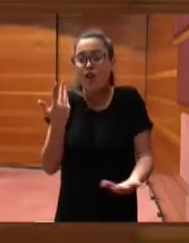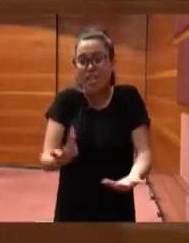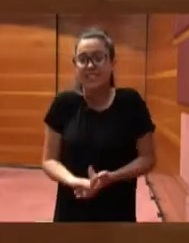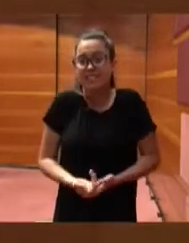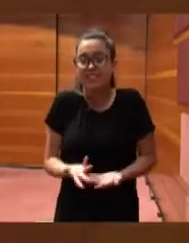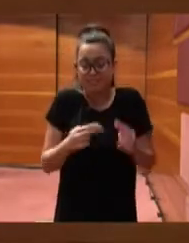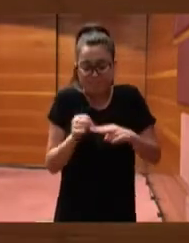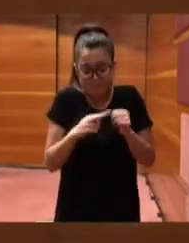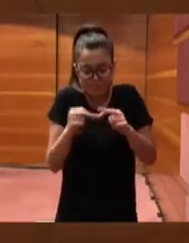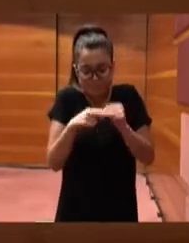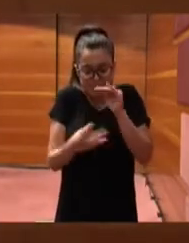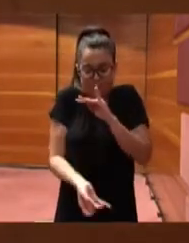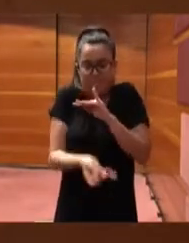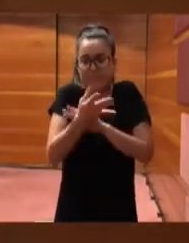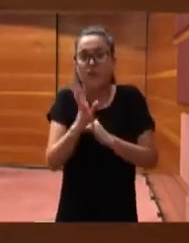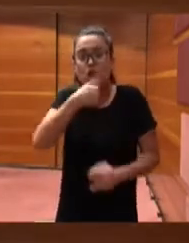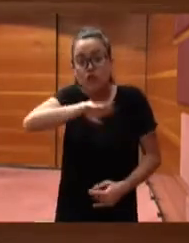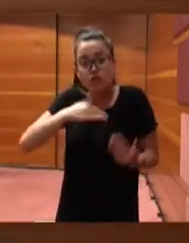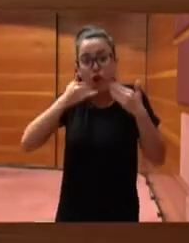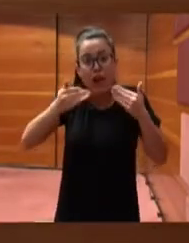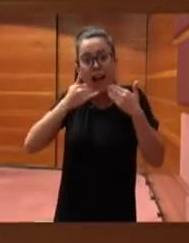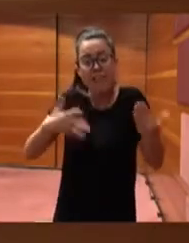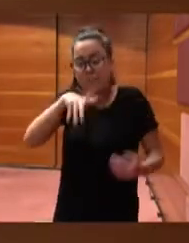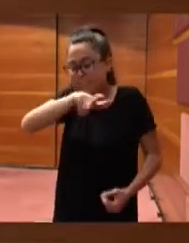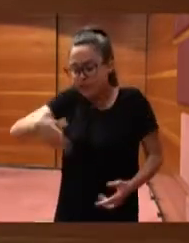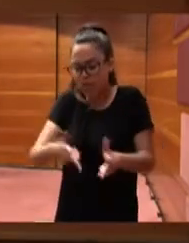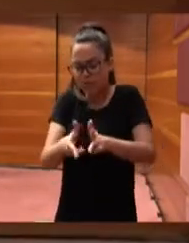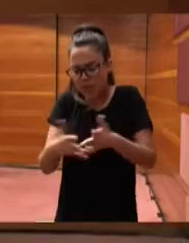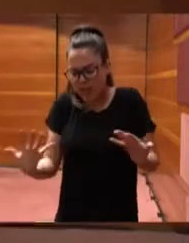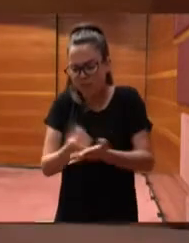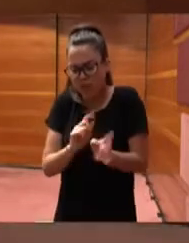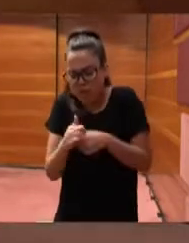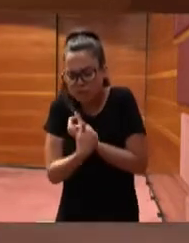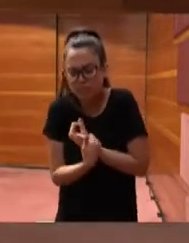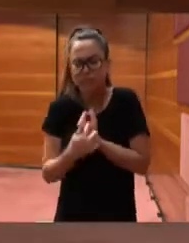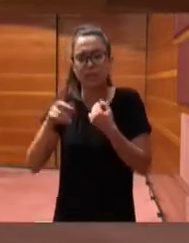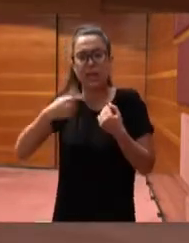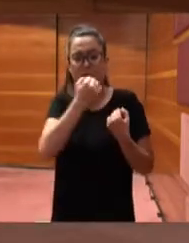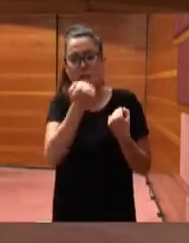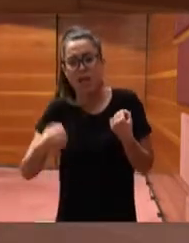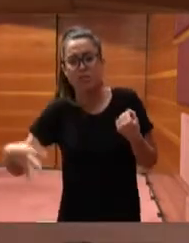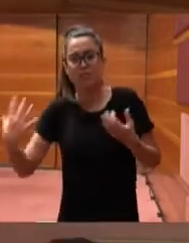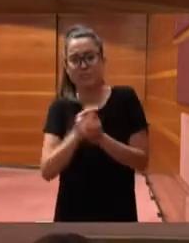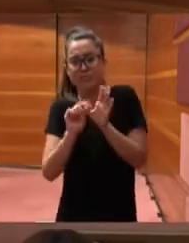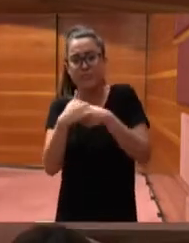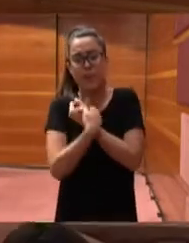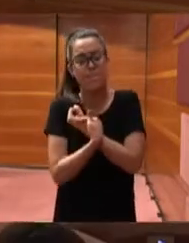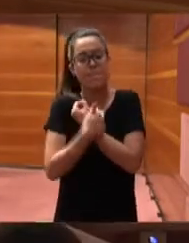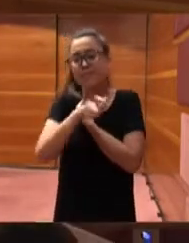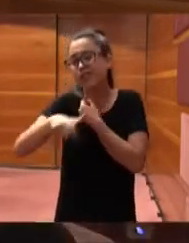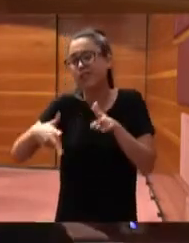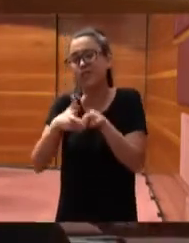Cada ciudadano y cada ciudadana colabora, y a veces sin esperar incluso a que actúe la administración por su cuenta. Todo el que está en sociedad civil lo ha hecho